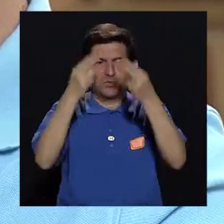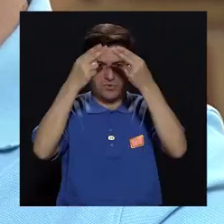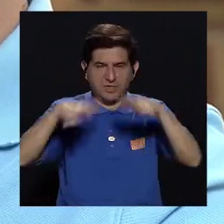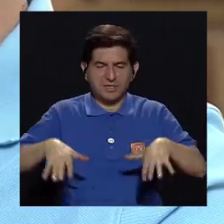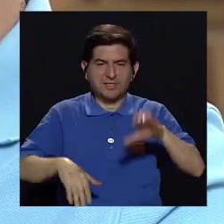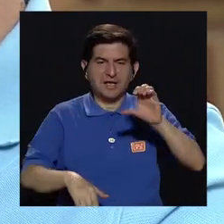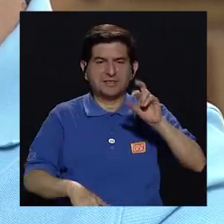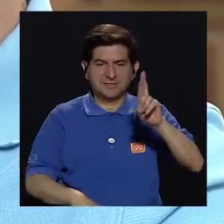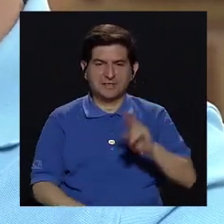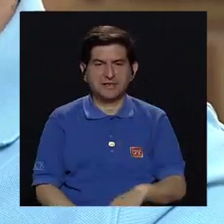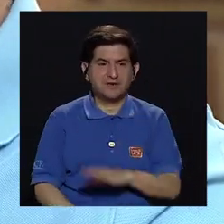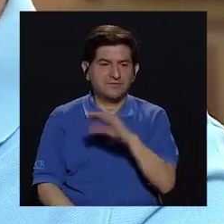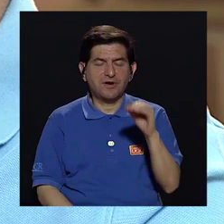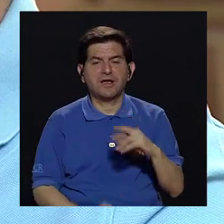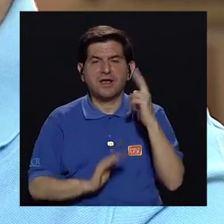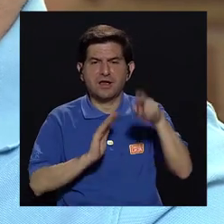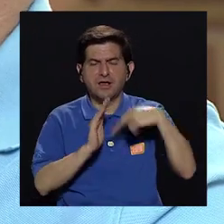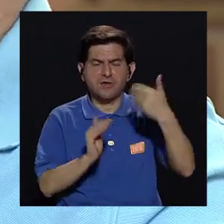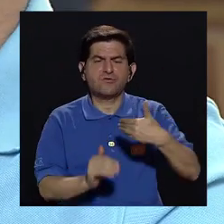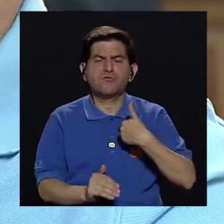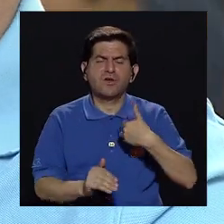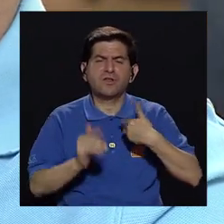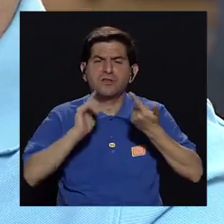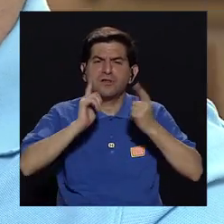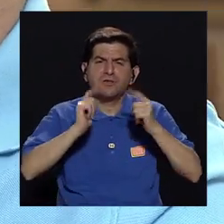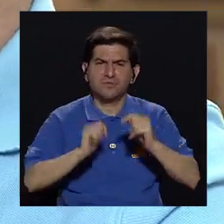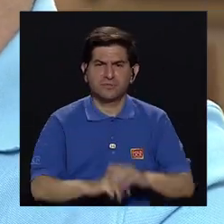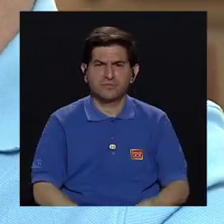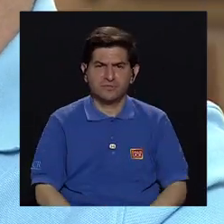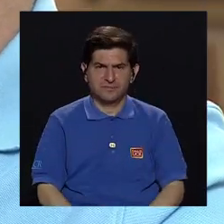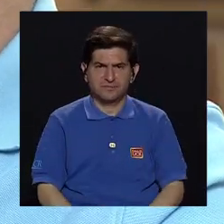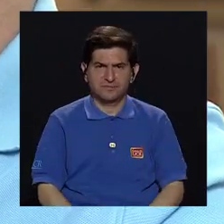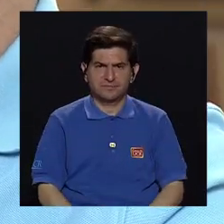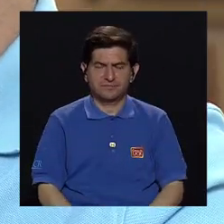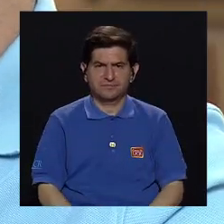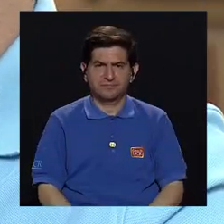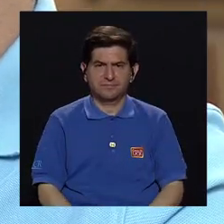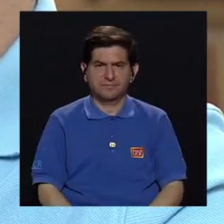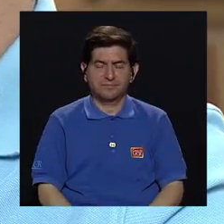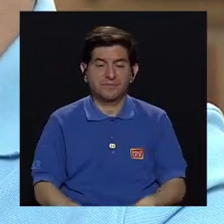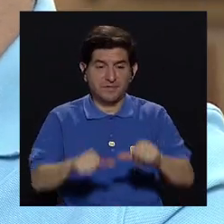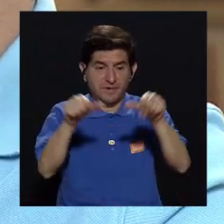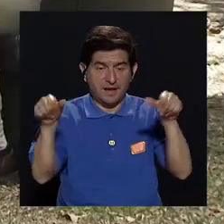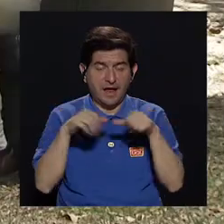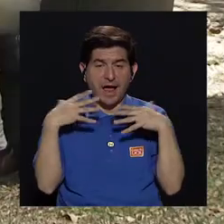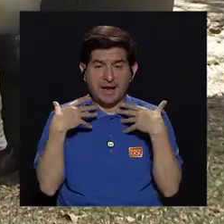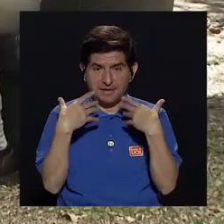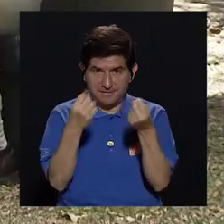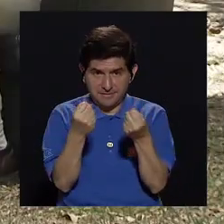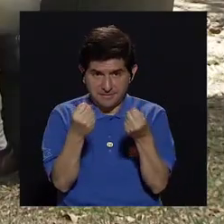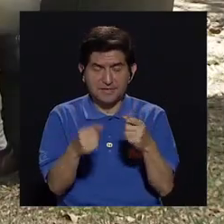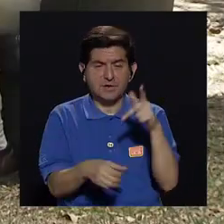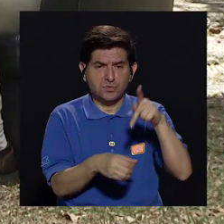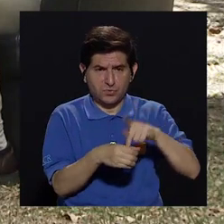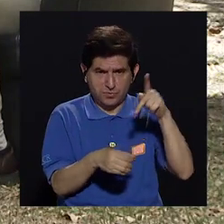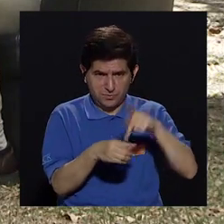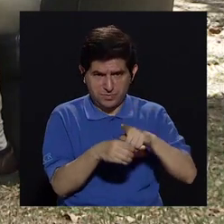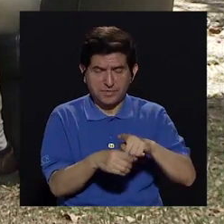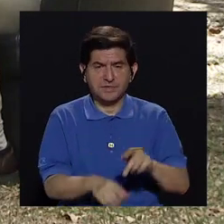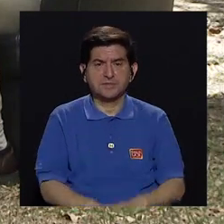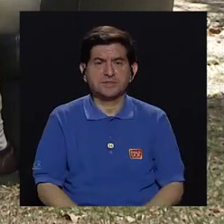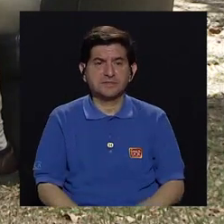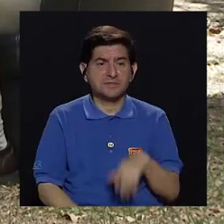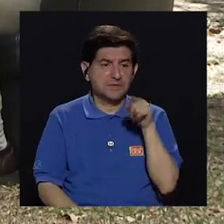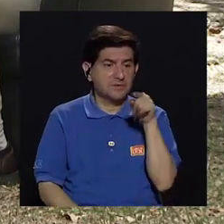SaludDigital.cr? Y además, ¿qué papel tuvieron o qué tienen? Sí, el sector salud es el que participa de